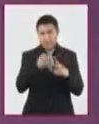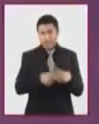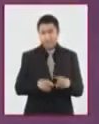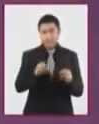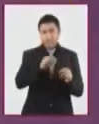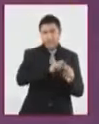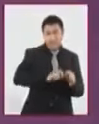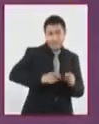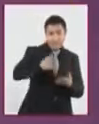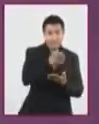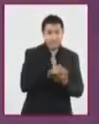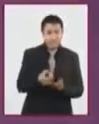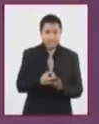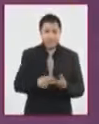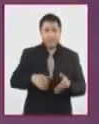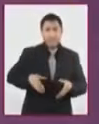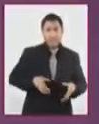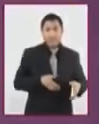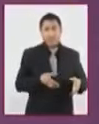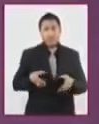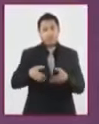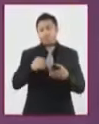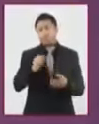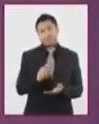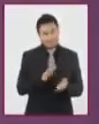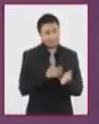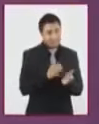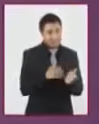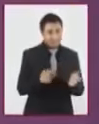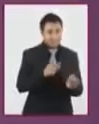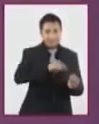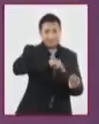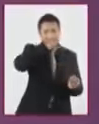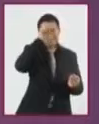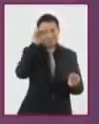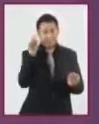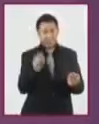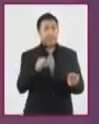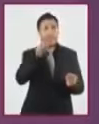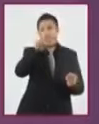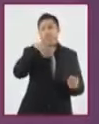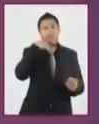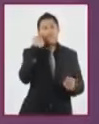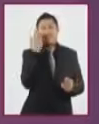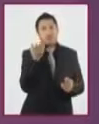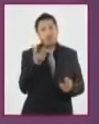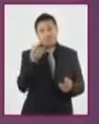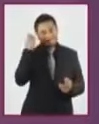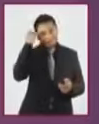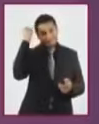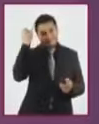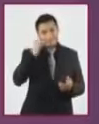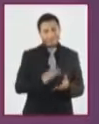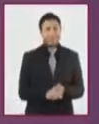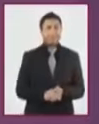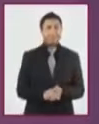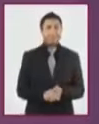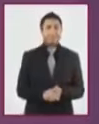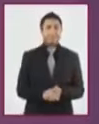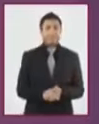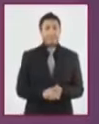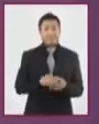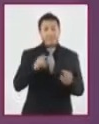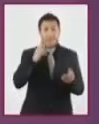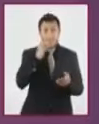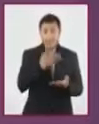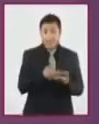Dibujaremos una pista en la cartulina. Esta puede tener la figura que desees. En este caso hicimos una